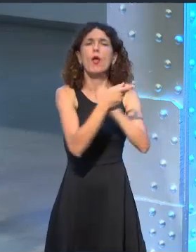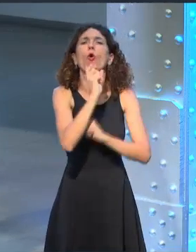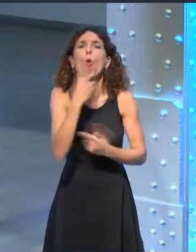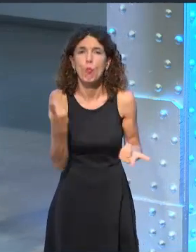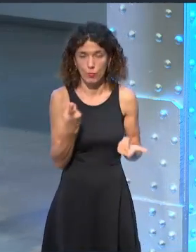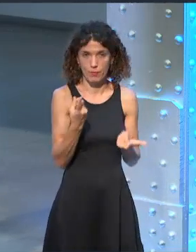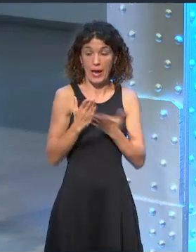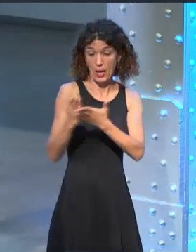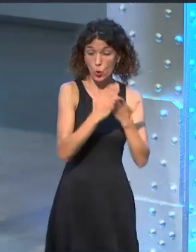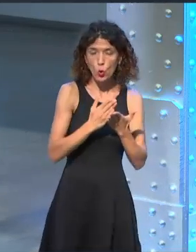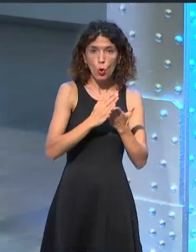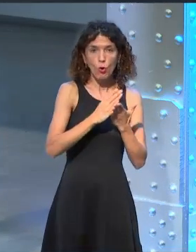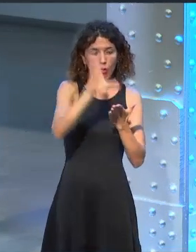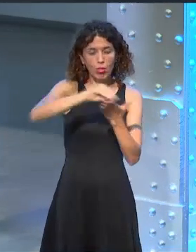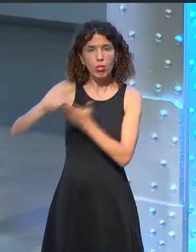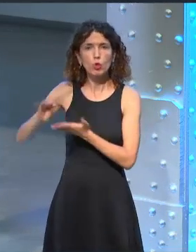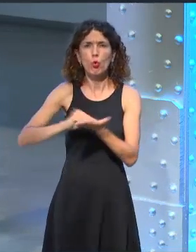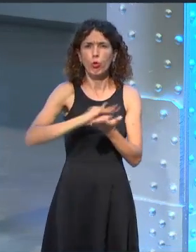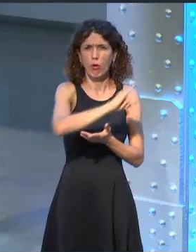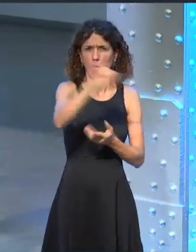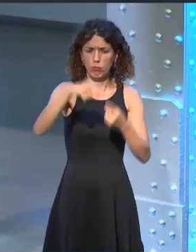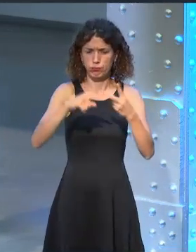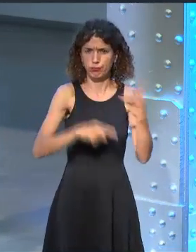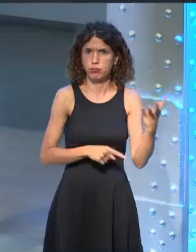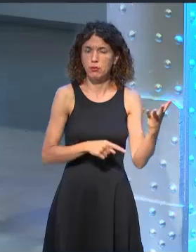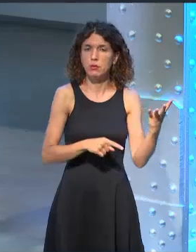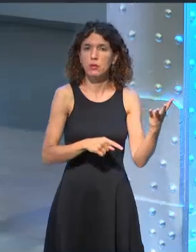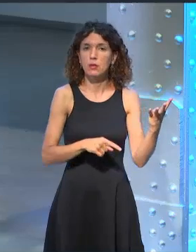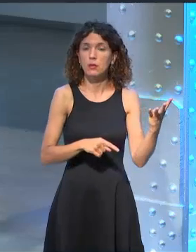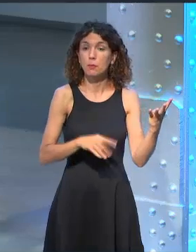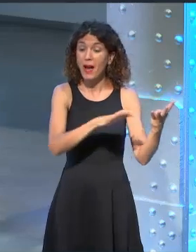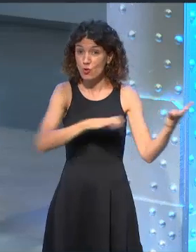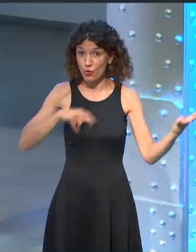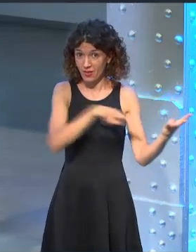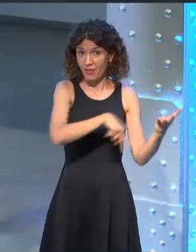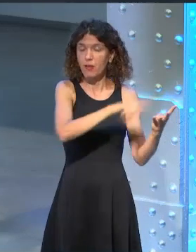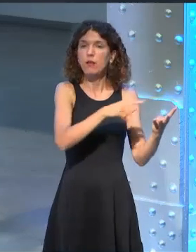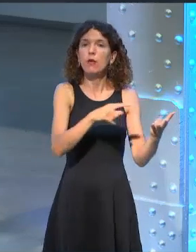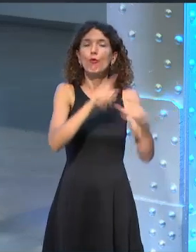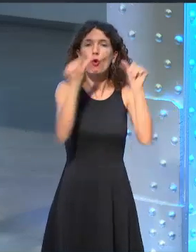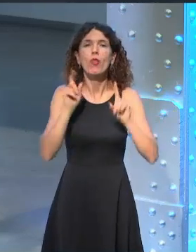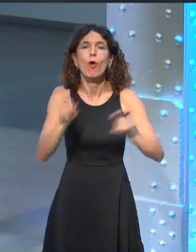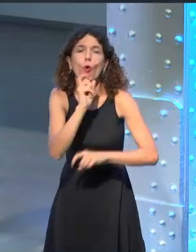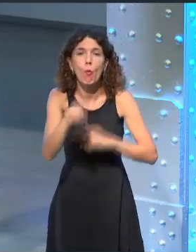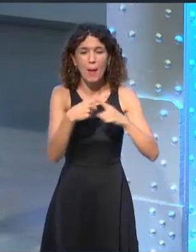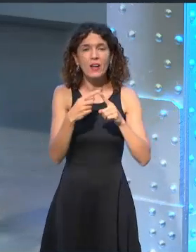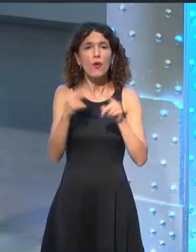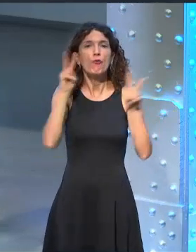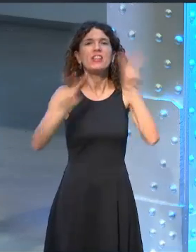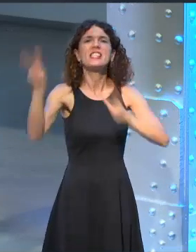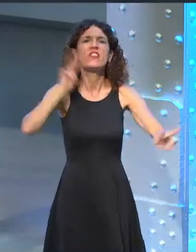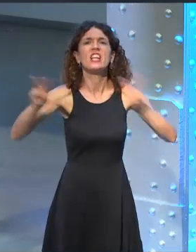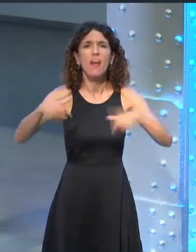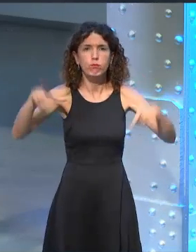en el estudio proponéis muchas soluciones, ¿no? Y parten la mayoría de de cómo educamos y la visibilidad que estamos